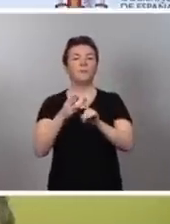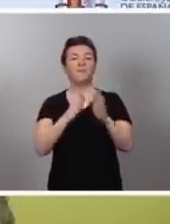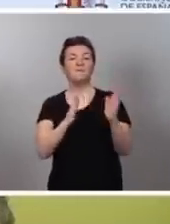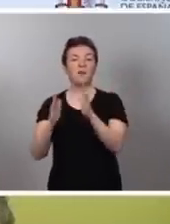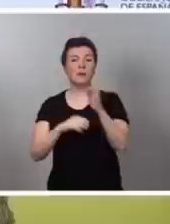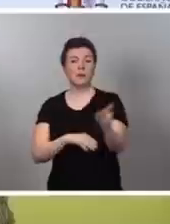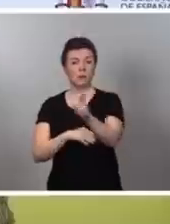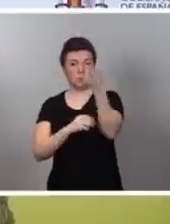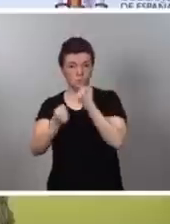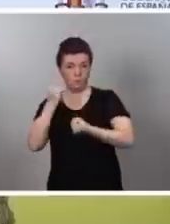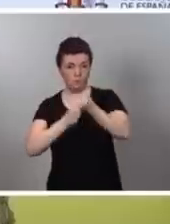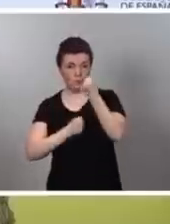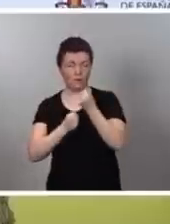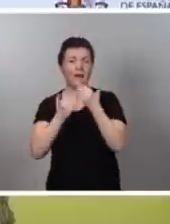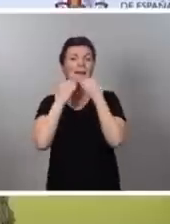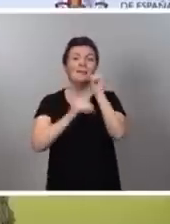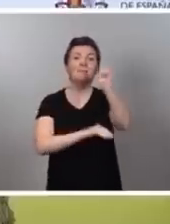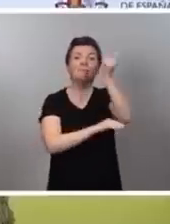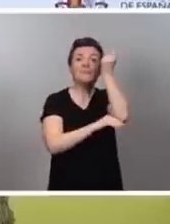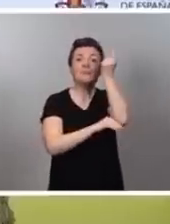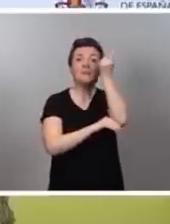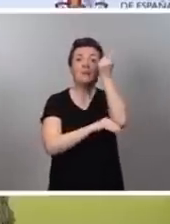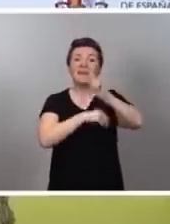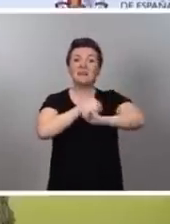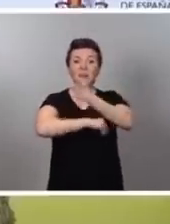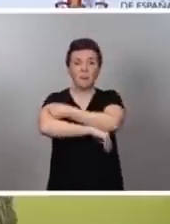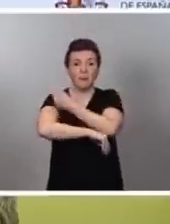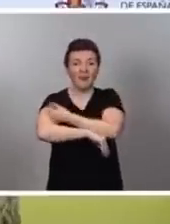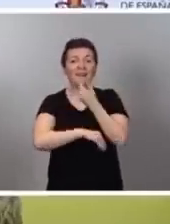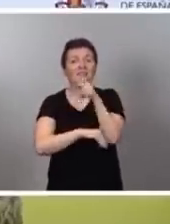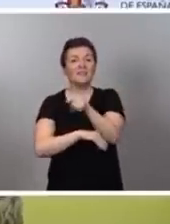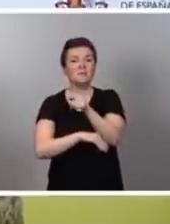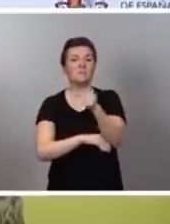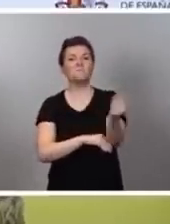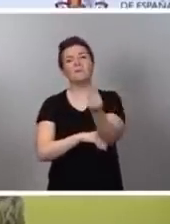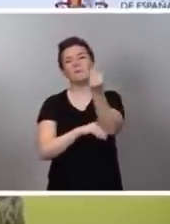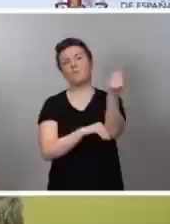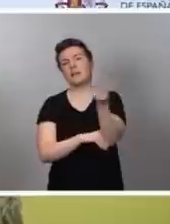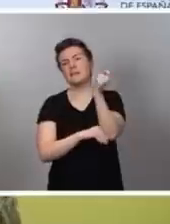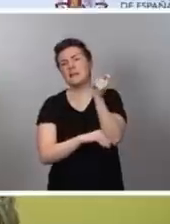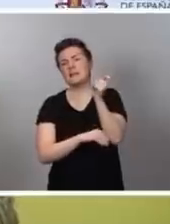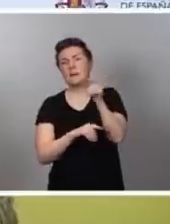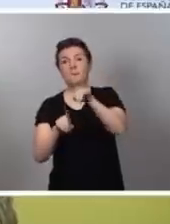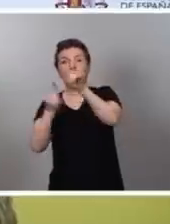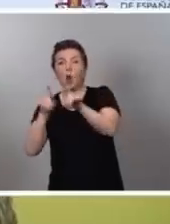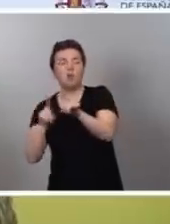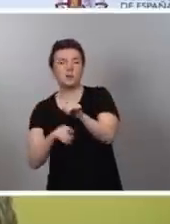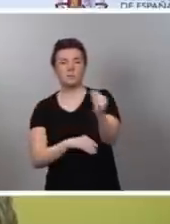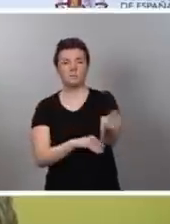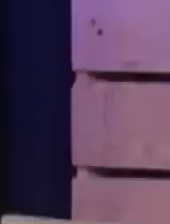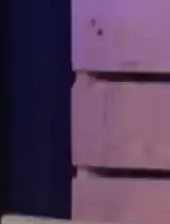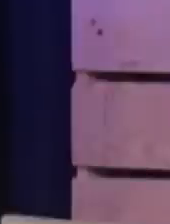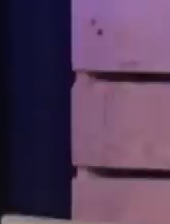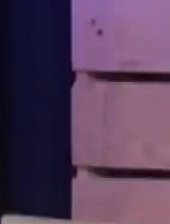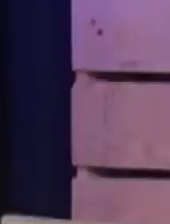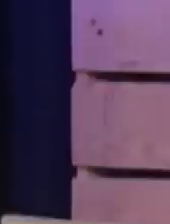de veras las medidas eran proporcionales y si de veras las medidas estaban motivadas. Claro, si vas por ahí, si vas por esa vía y haces el análisis jurídico, lo